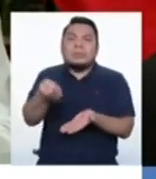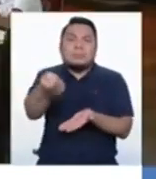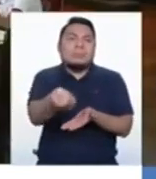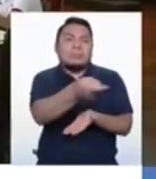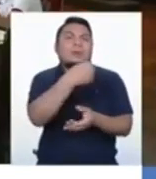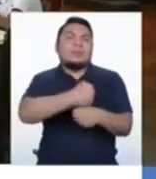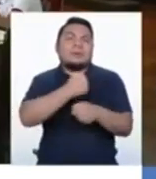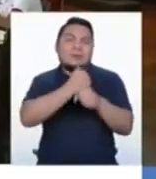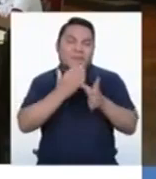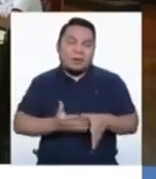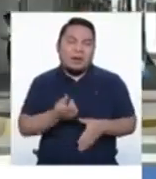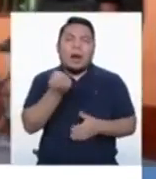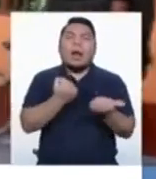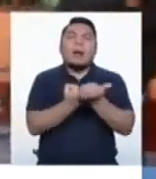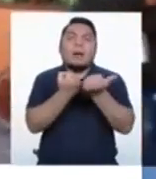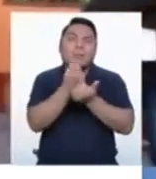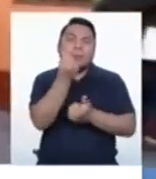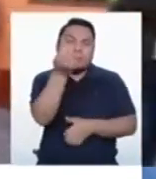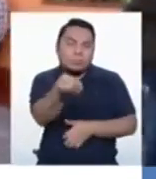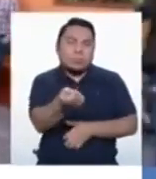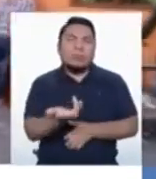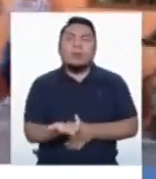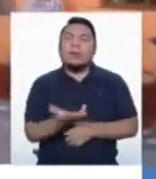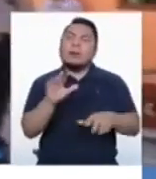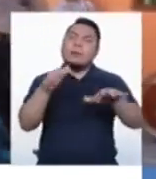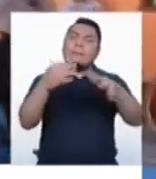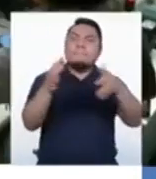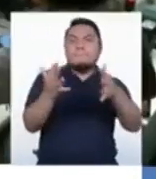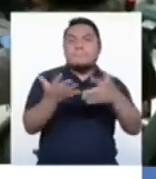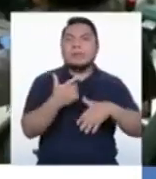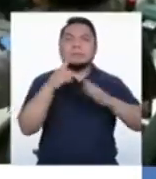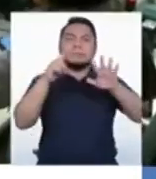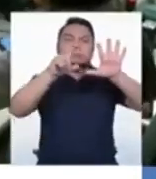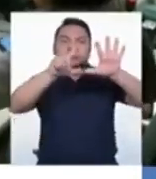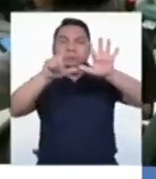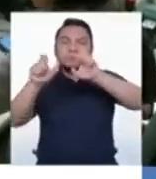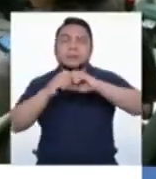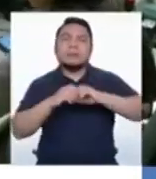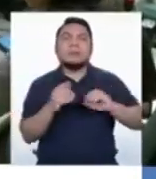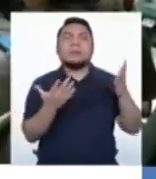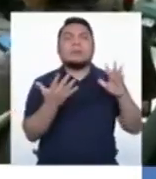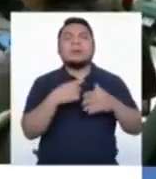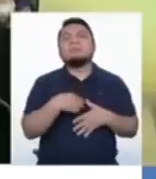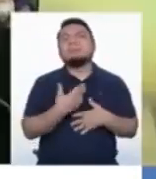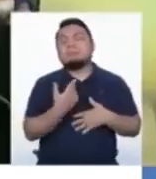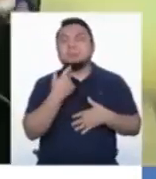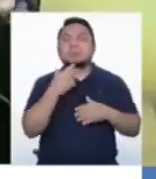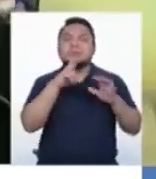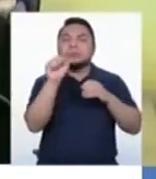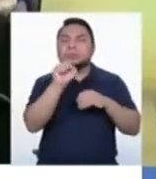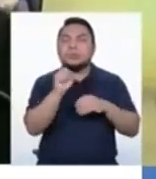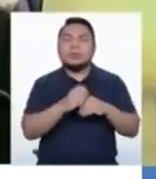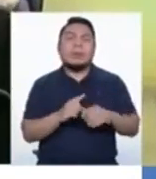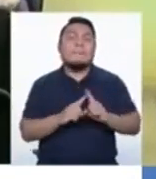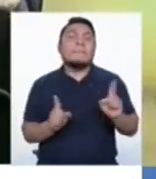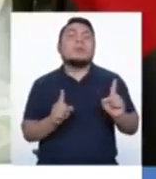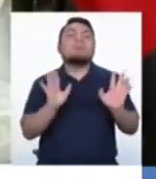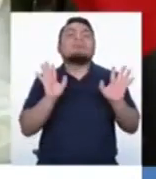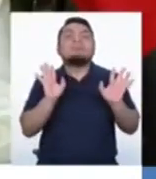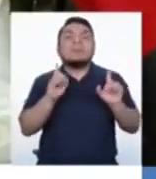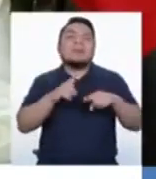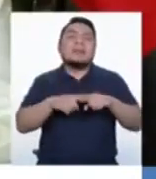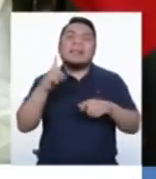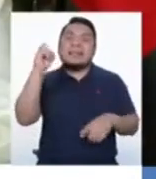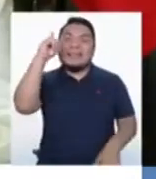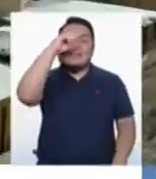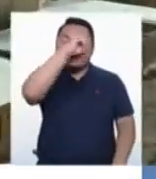cuánto es lo que le correspondería al trabajador. Uh-huh. Se habla de una suma aproximadamente a los 700, por ahí 800 soles, pero, claro, va a ser muy